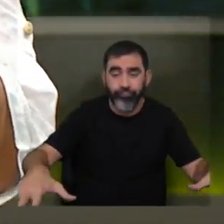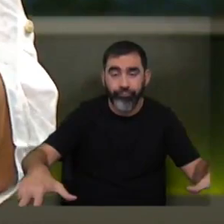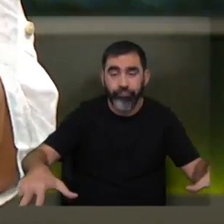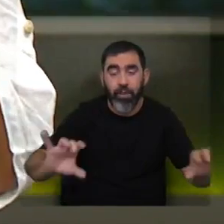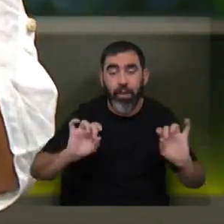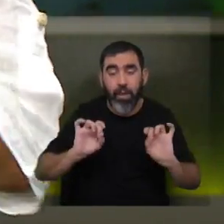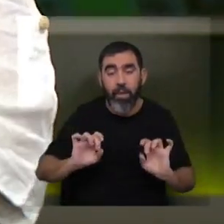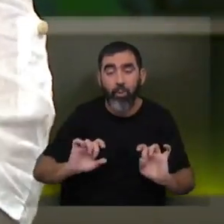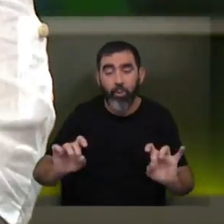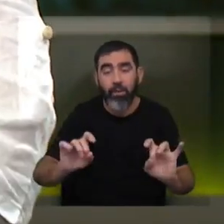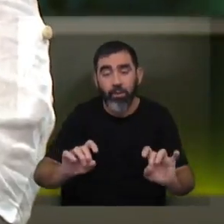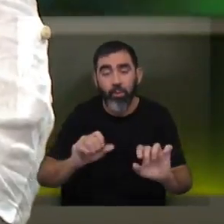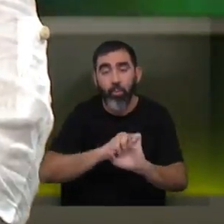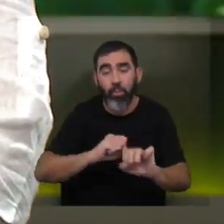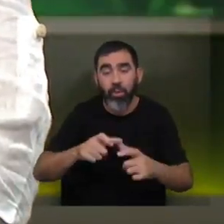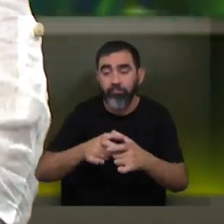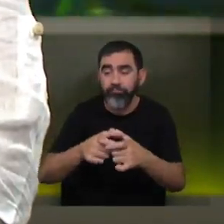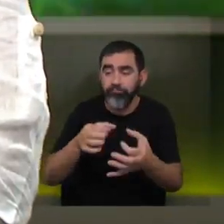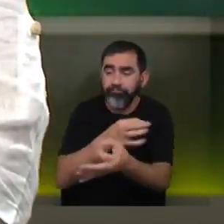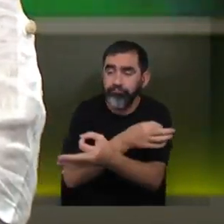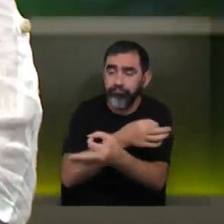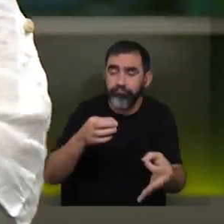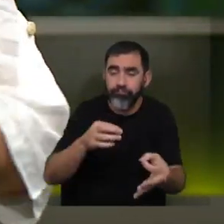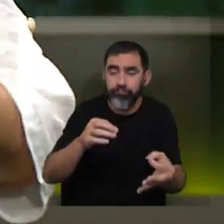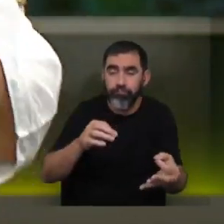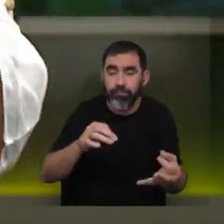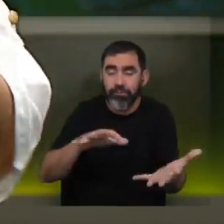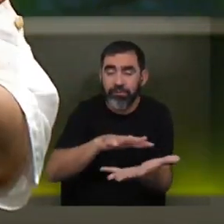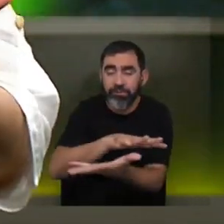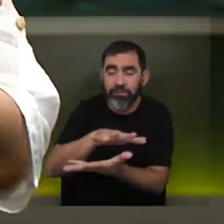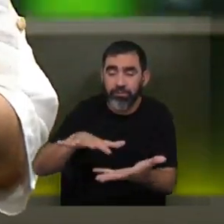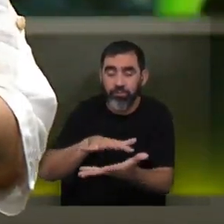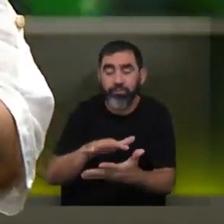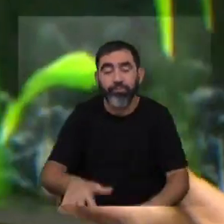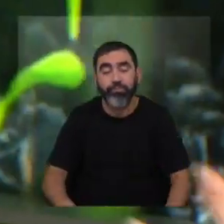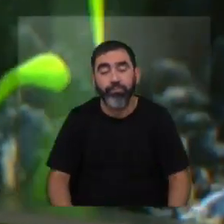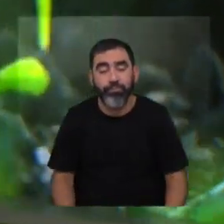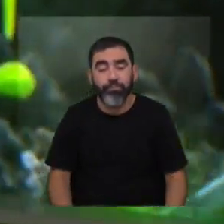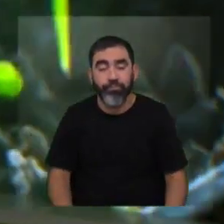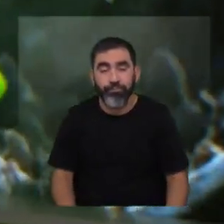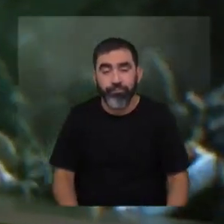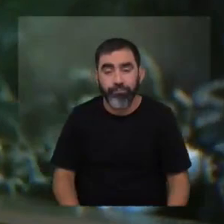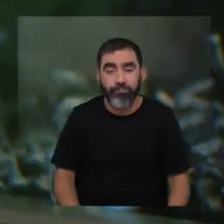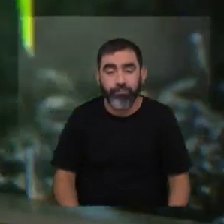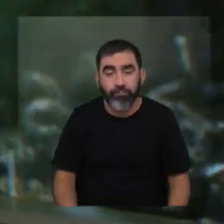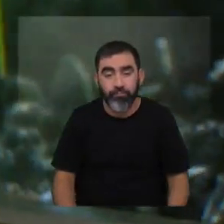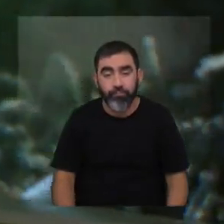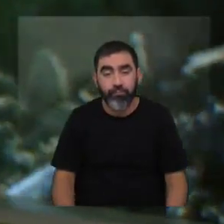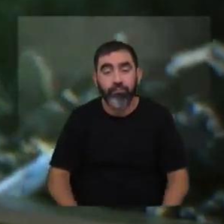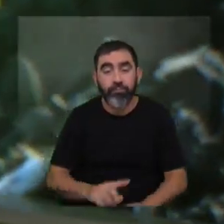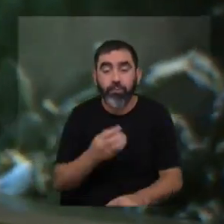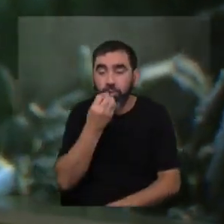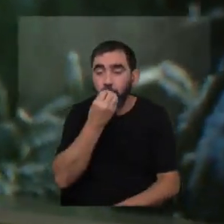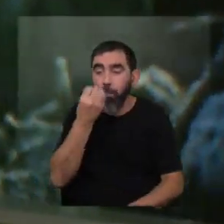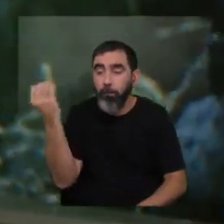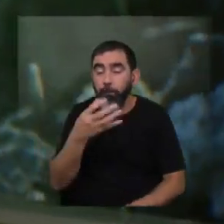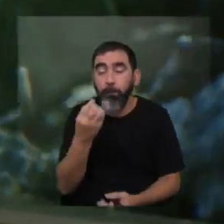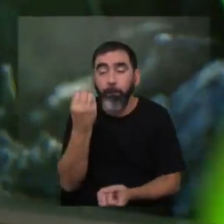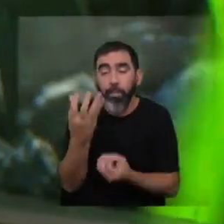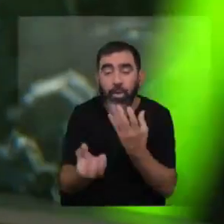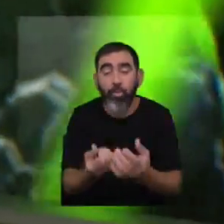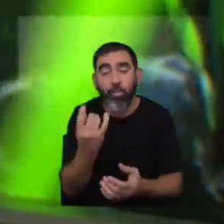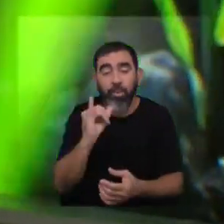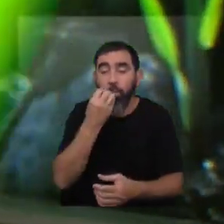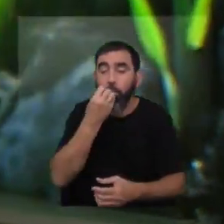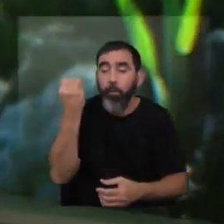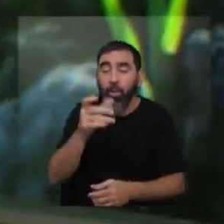que permiten que la planta sea más exitosa en un Ahí está ambiente. lo que dijiste recién, no forzosamente es lo mejor para la planta, No. pero es lo